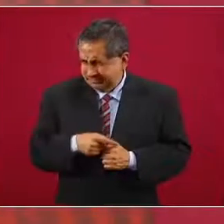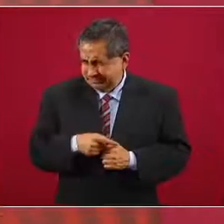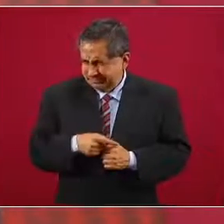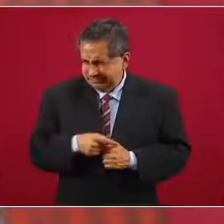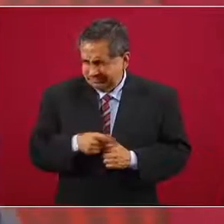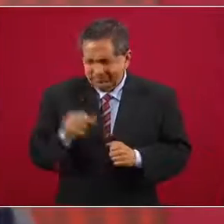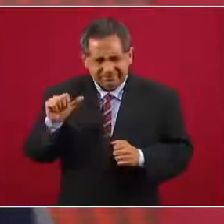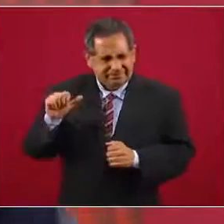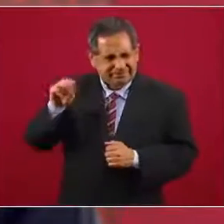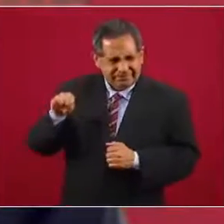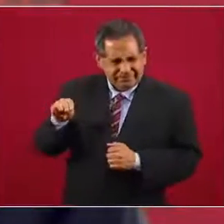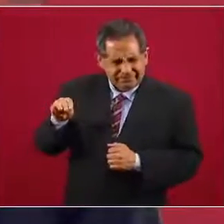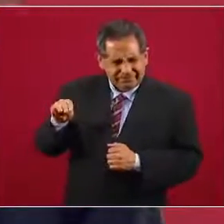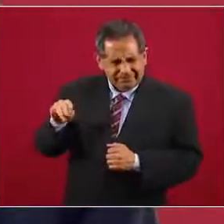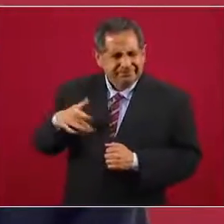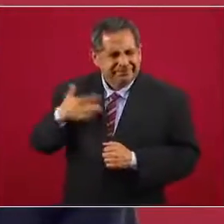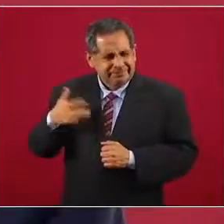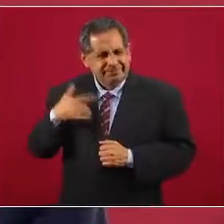AM.